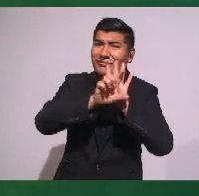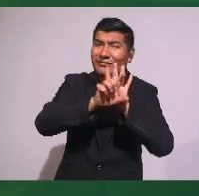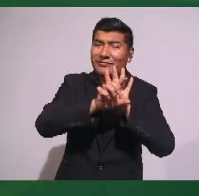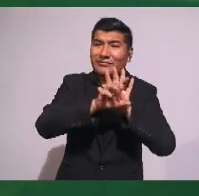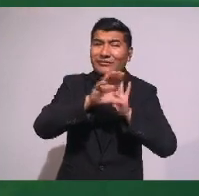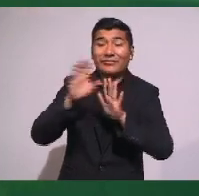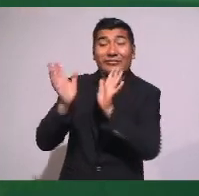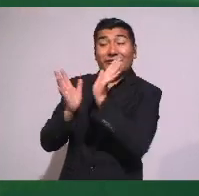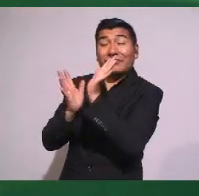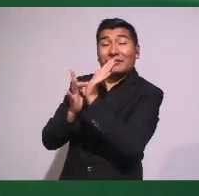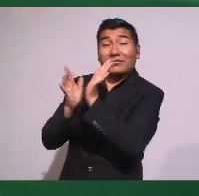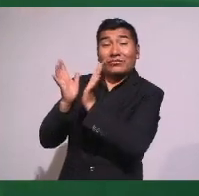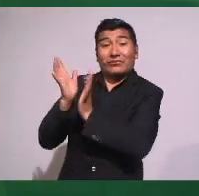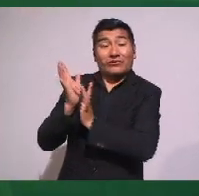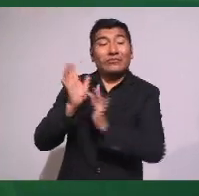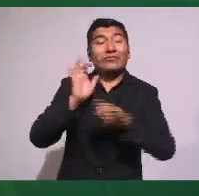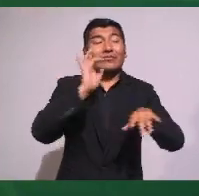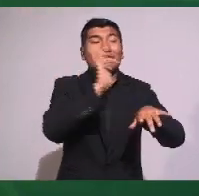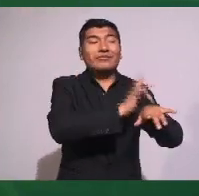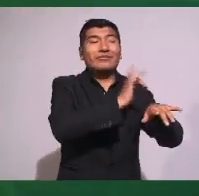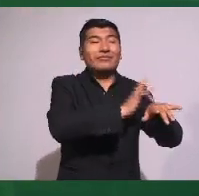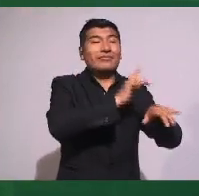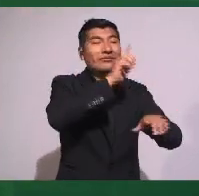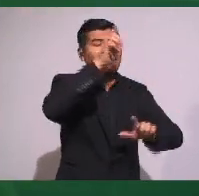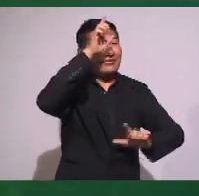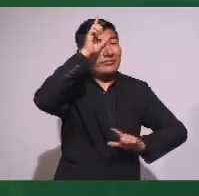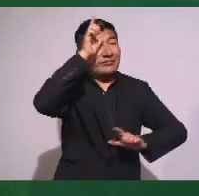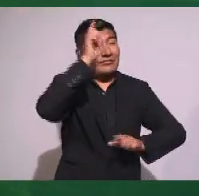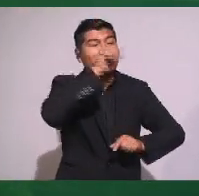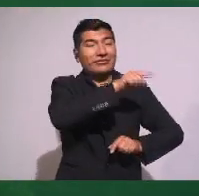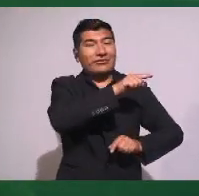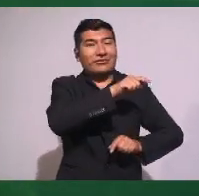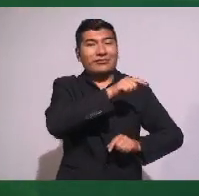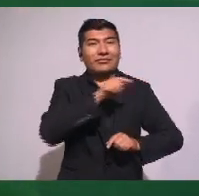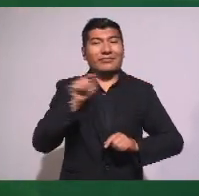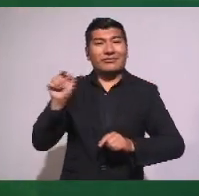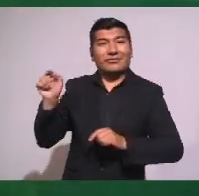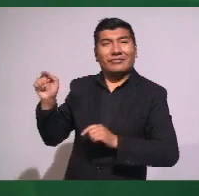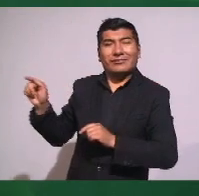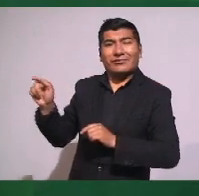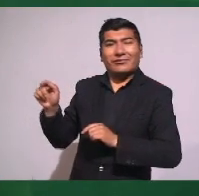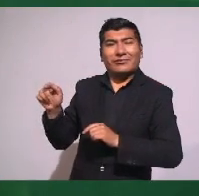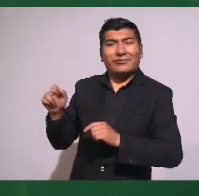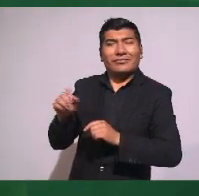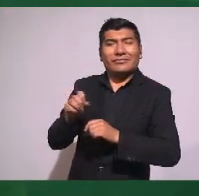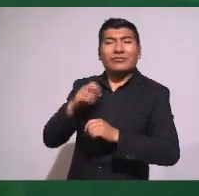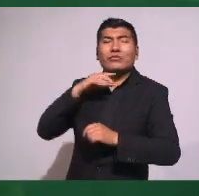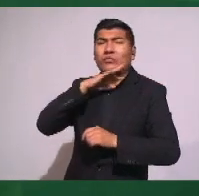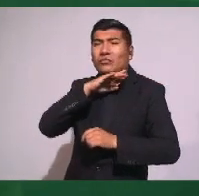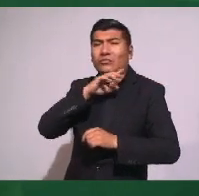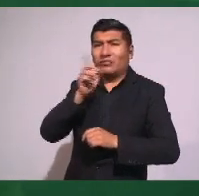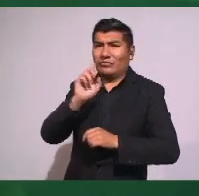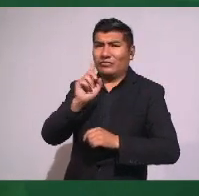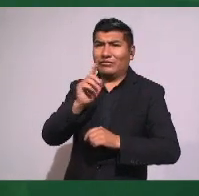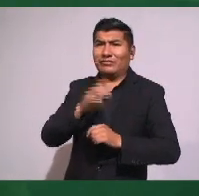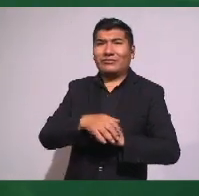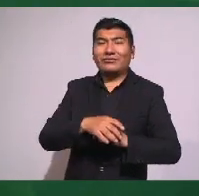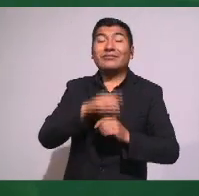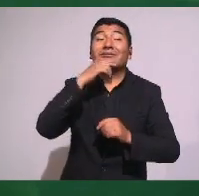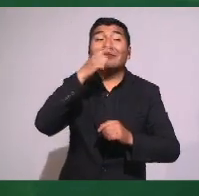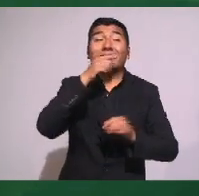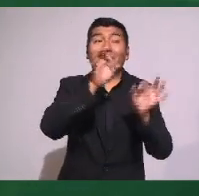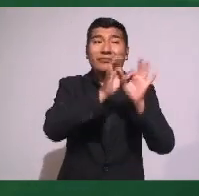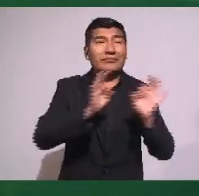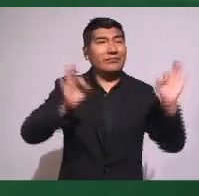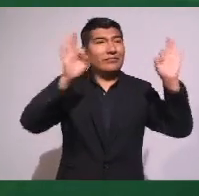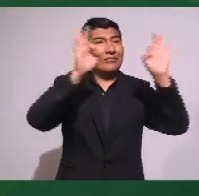Tocaba a los leprosos, con lo que él mismo quedaba impuro según la ley. Decía que lo importante